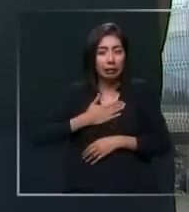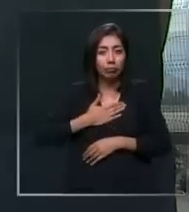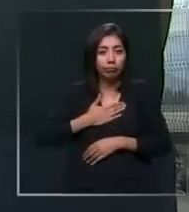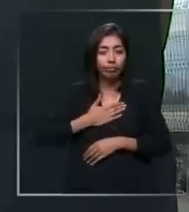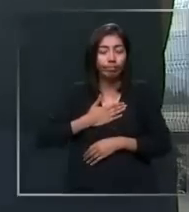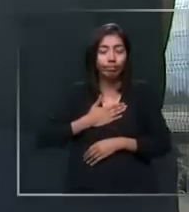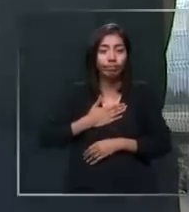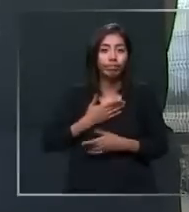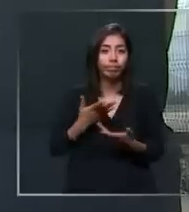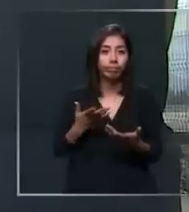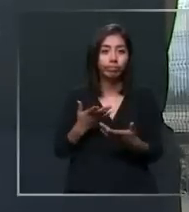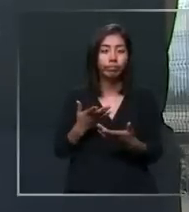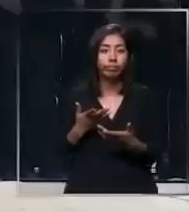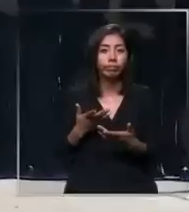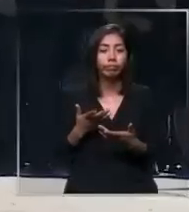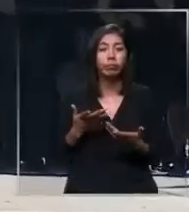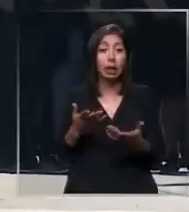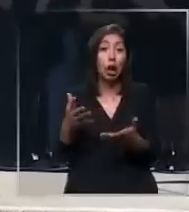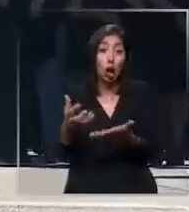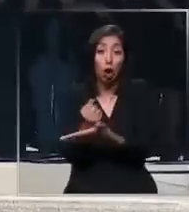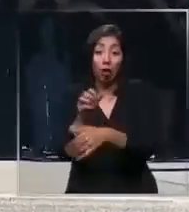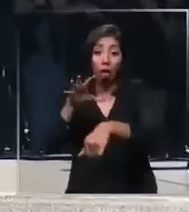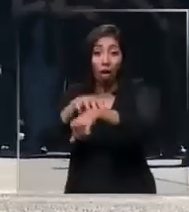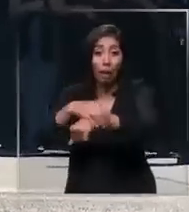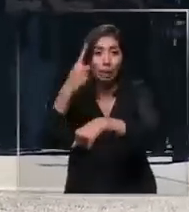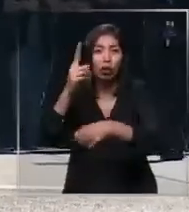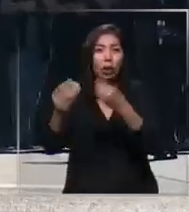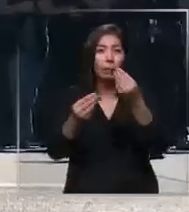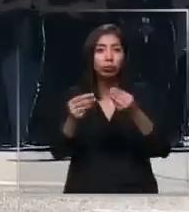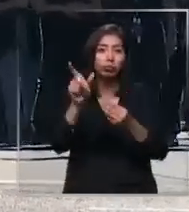logró, pero ¿a qué costo?